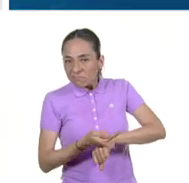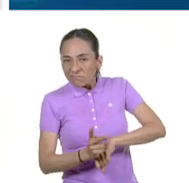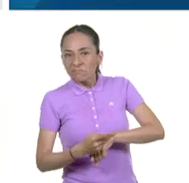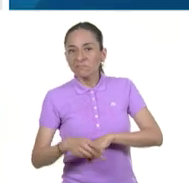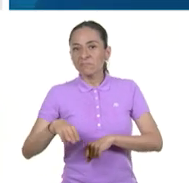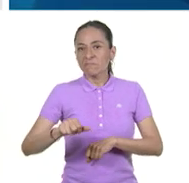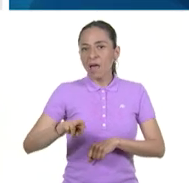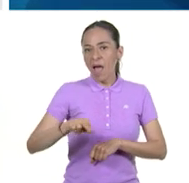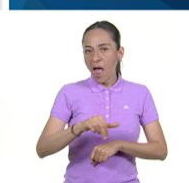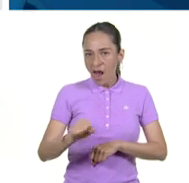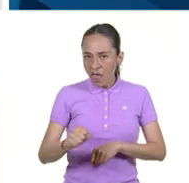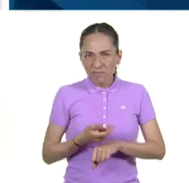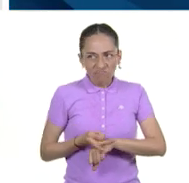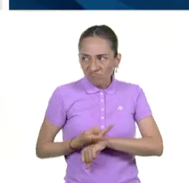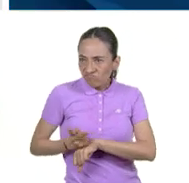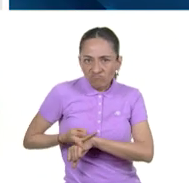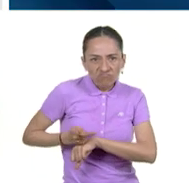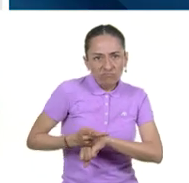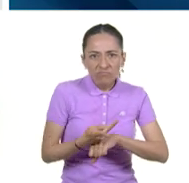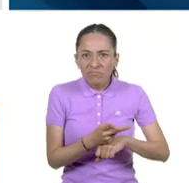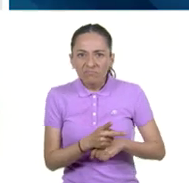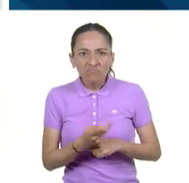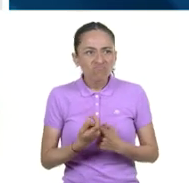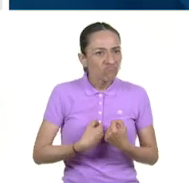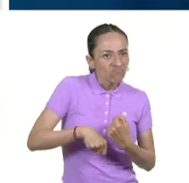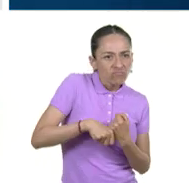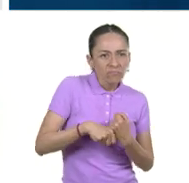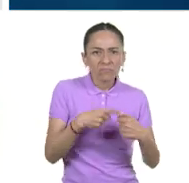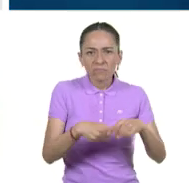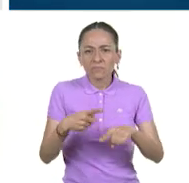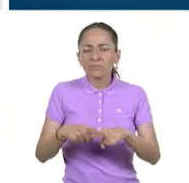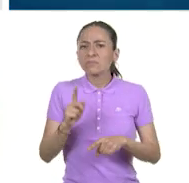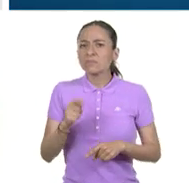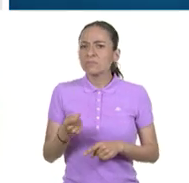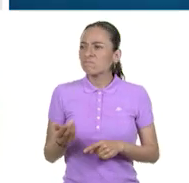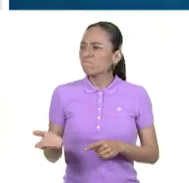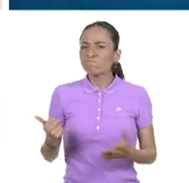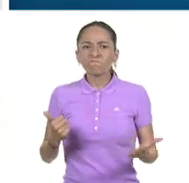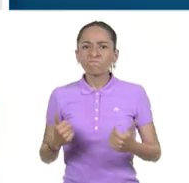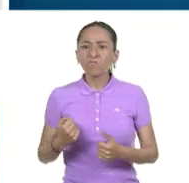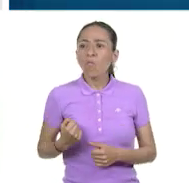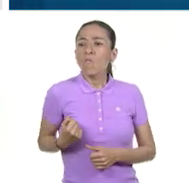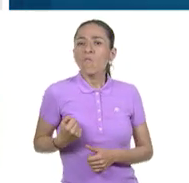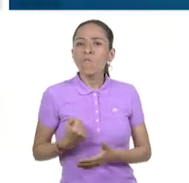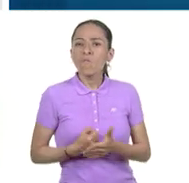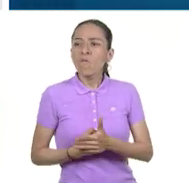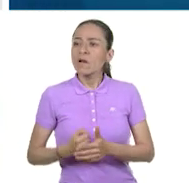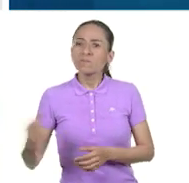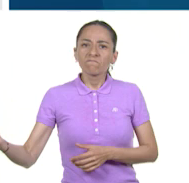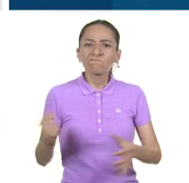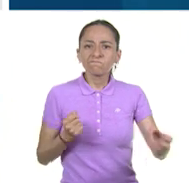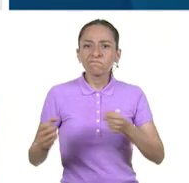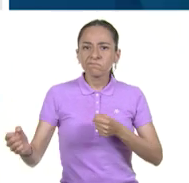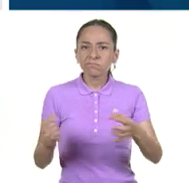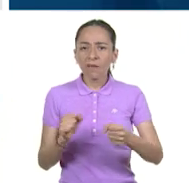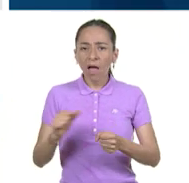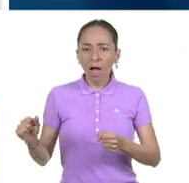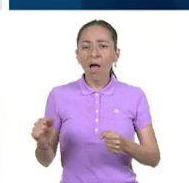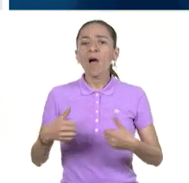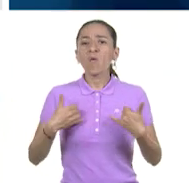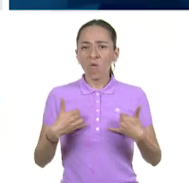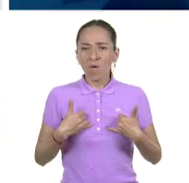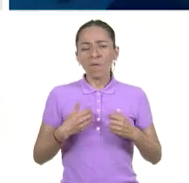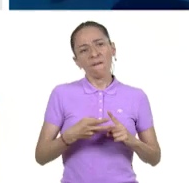maras, que efectúan reclutamiento forzoso de jóvenes, secuestran,